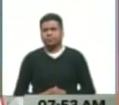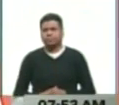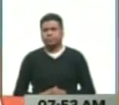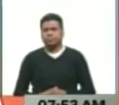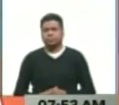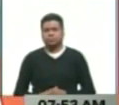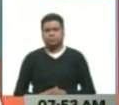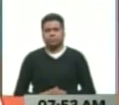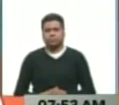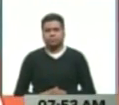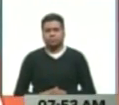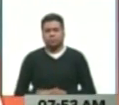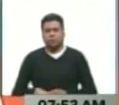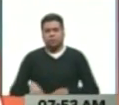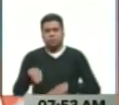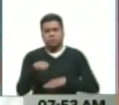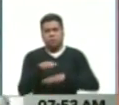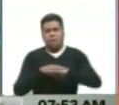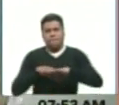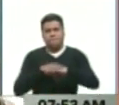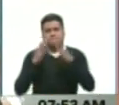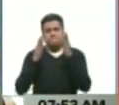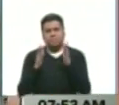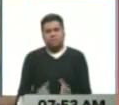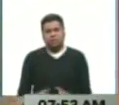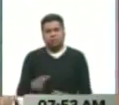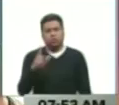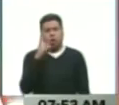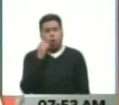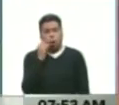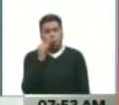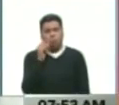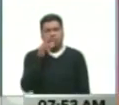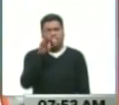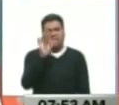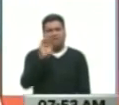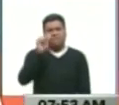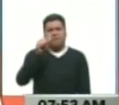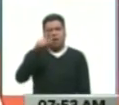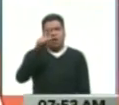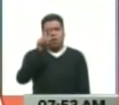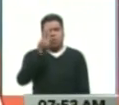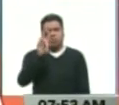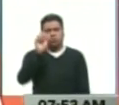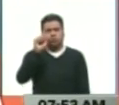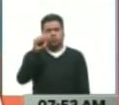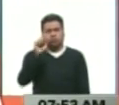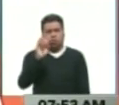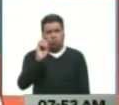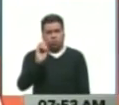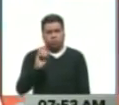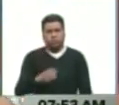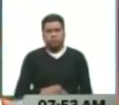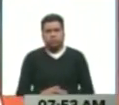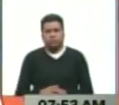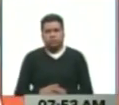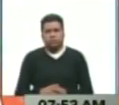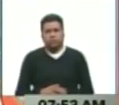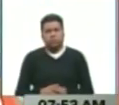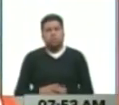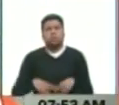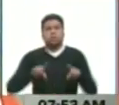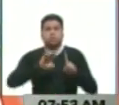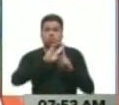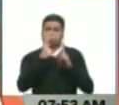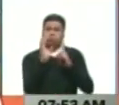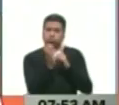VI, que era el ministro de Cultura entonces, y Abel Prieto, el ministro de Cultura de Cuba, sí, la incorporación de Cultura Corazón Adentro. Ya la segunda